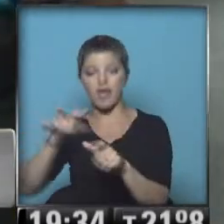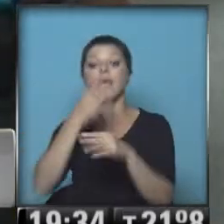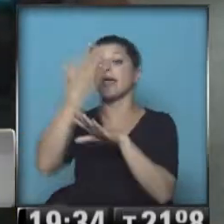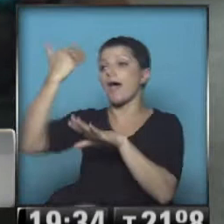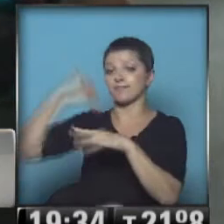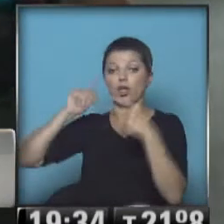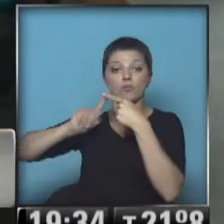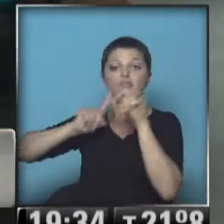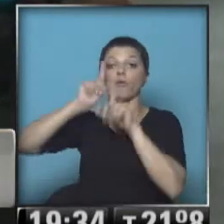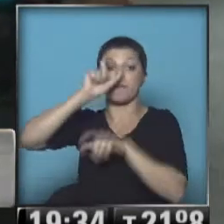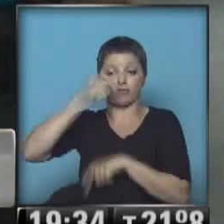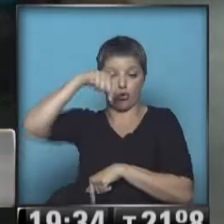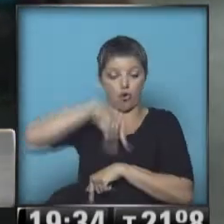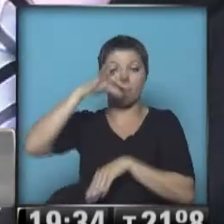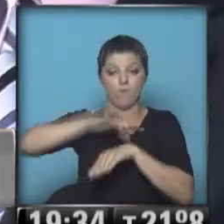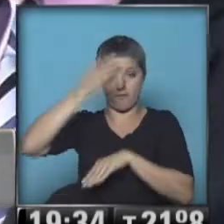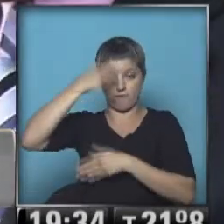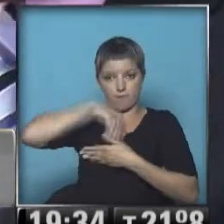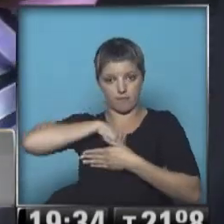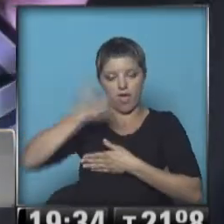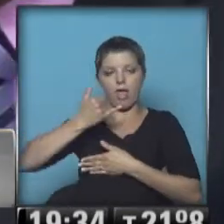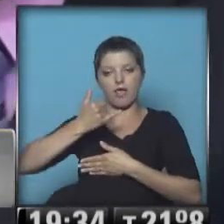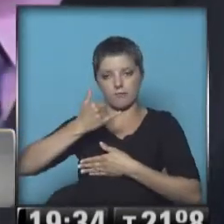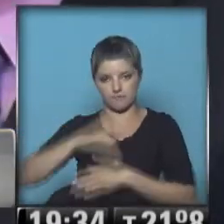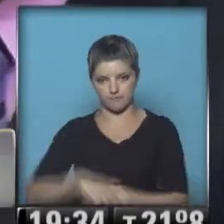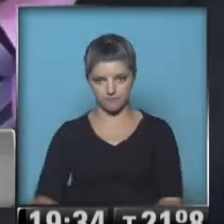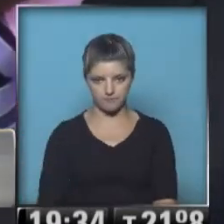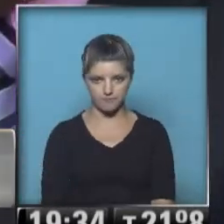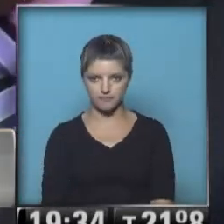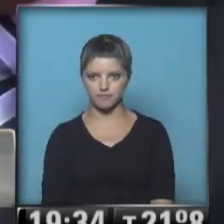con un paciente infectado del virus.